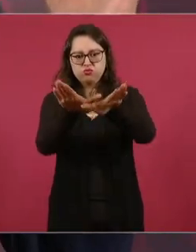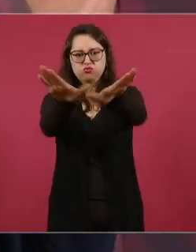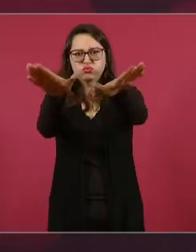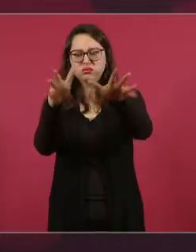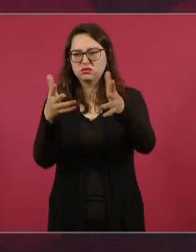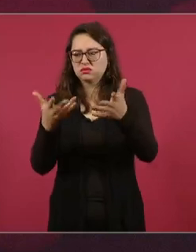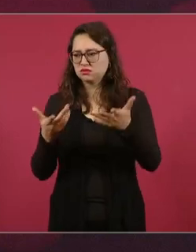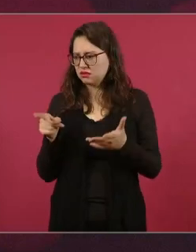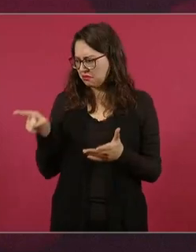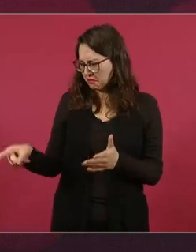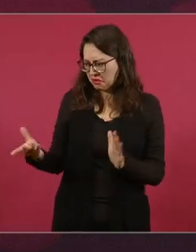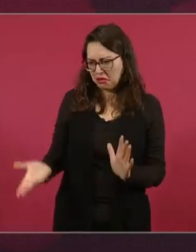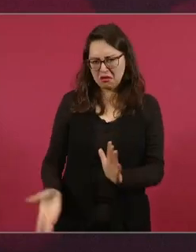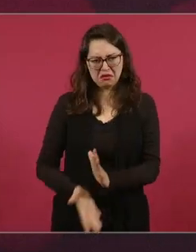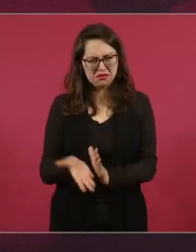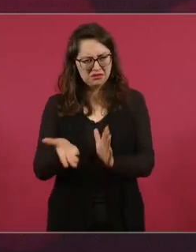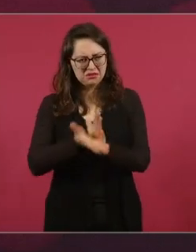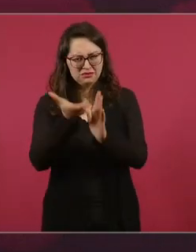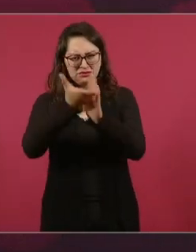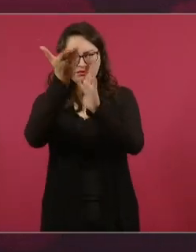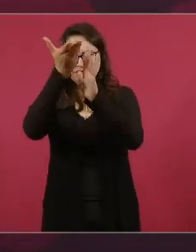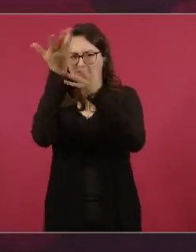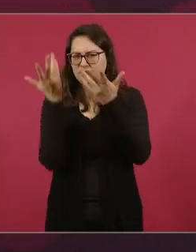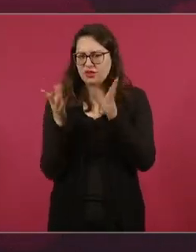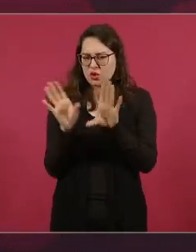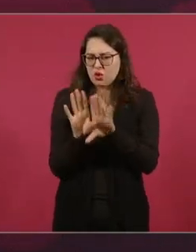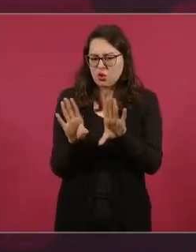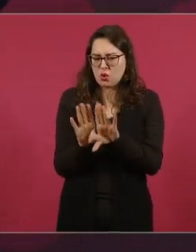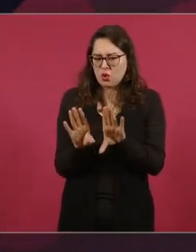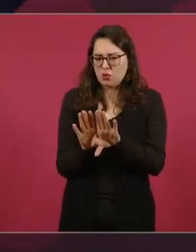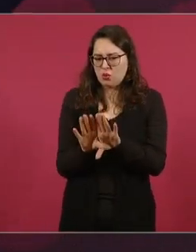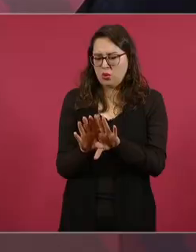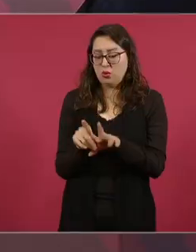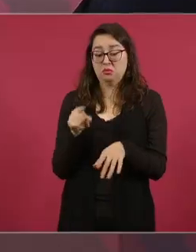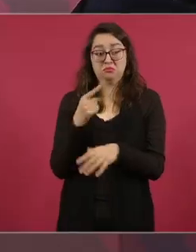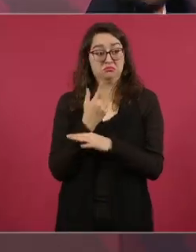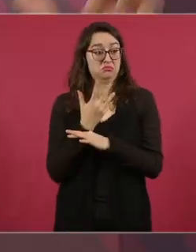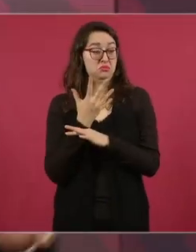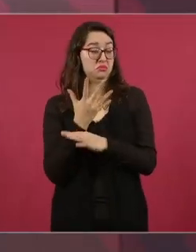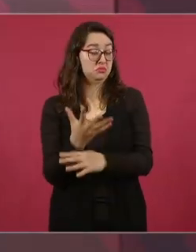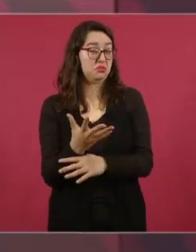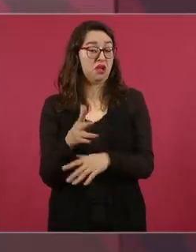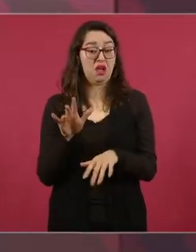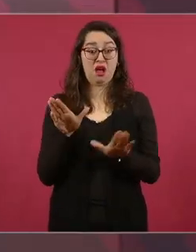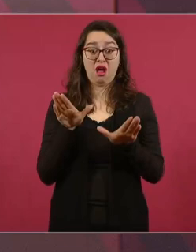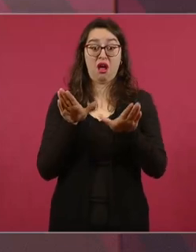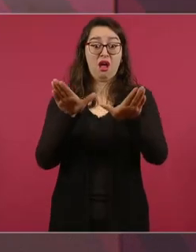súper moderno, ¿no?,